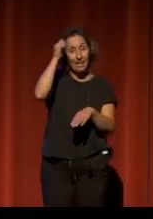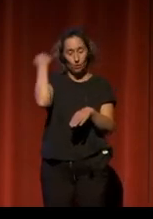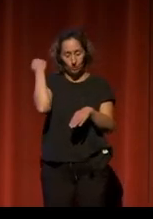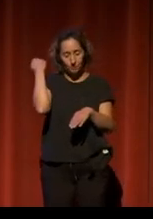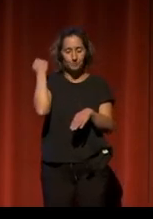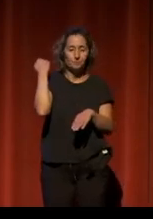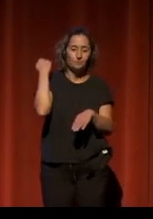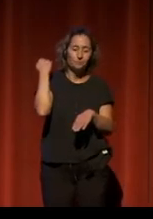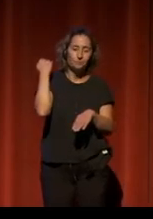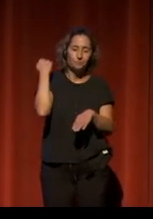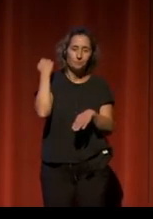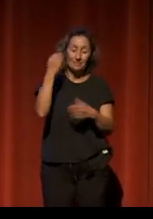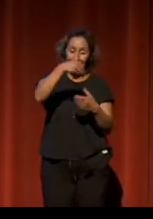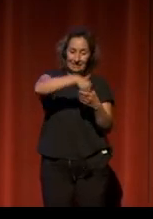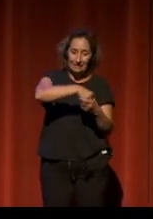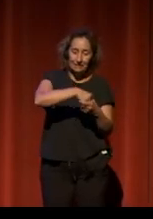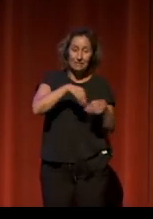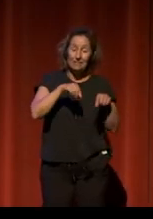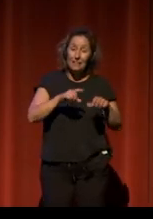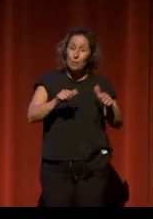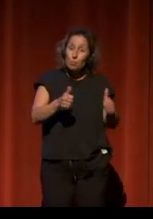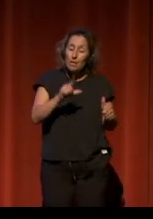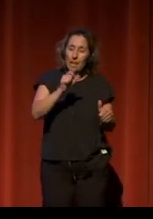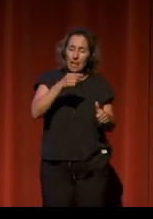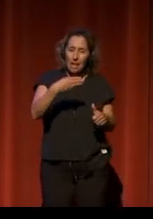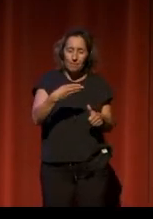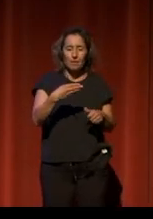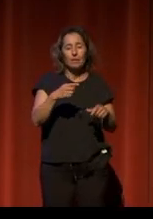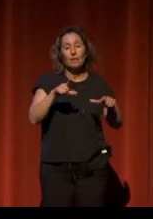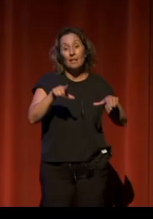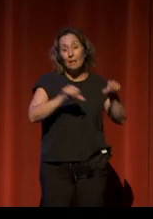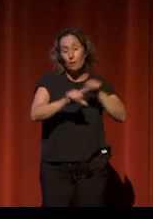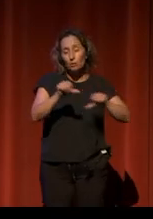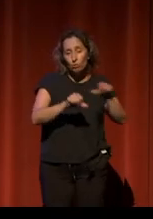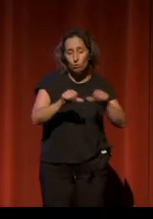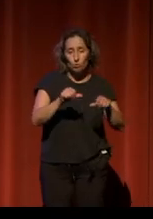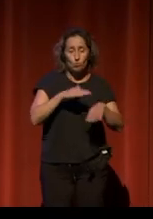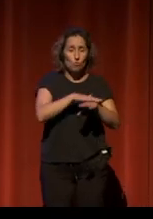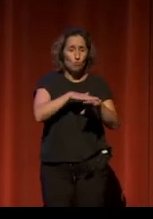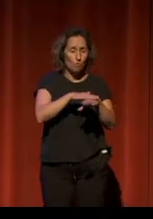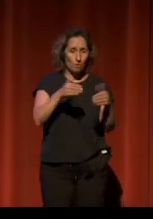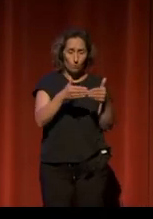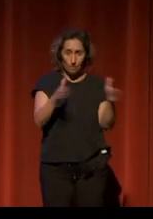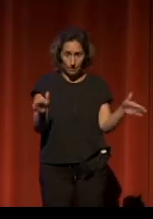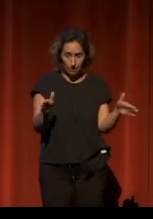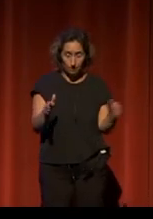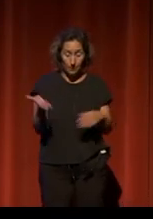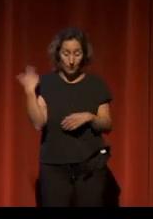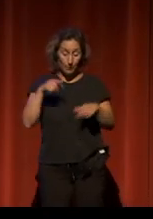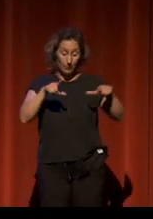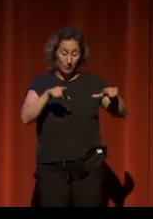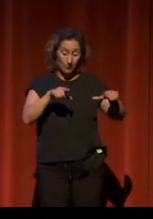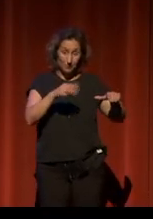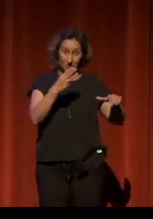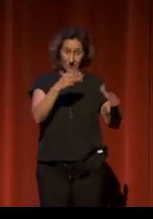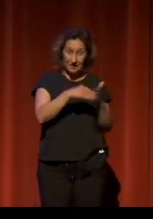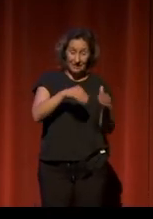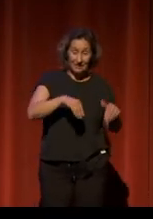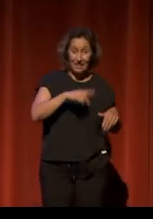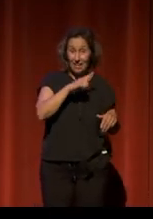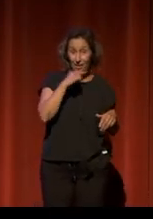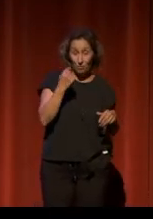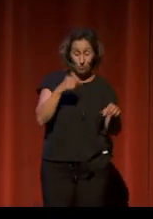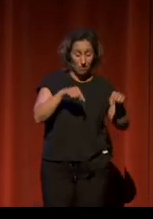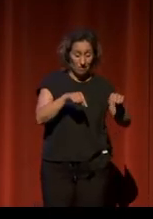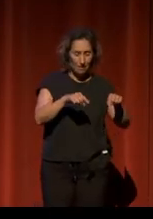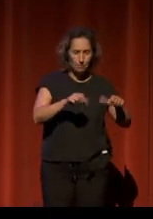puse en marcha fue el lab no el laboratorio de Aragón gobierno abierto un poco con todo lo que había aprendido en la azucarera y evolucionando